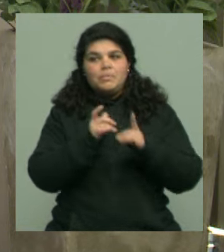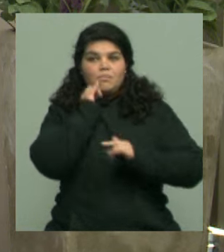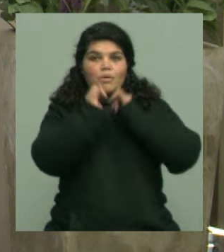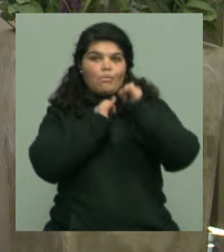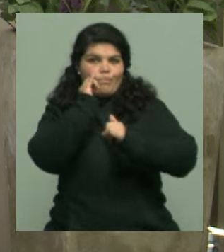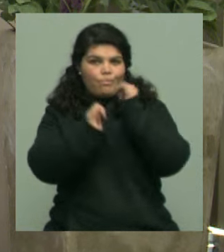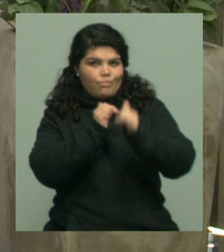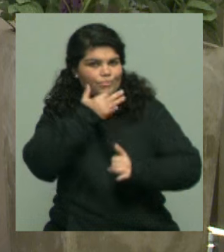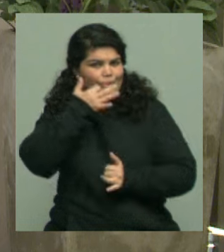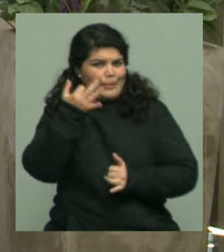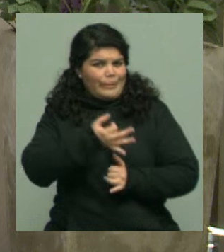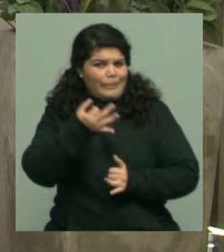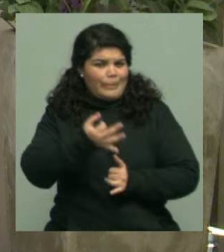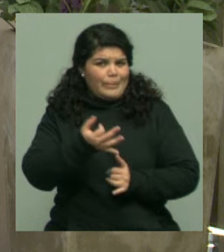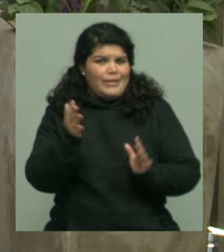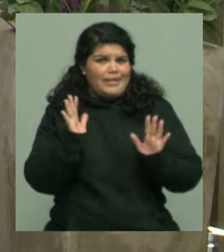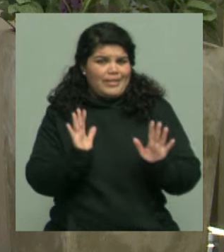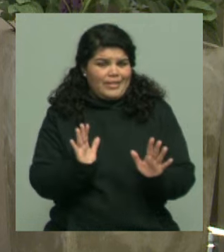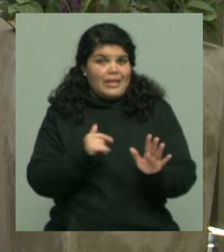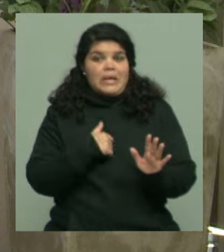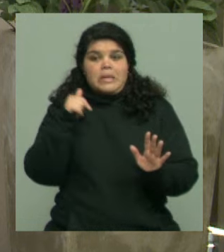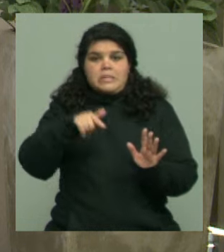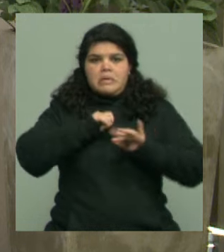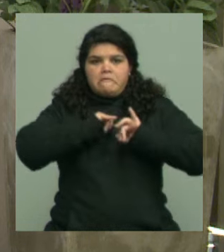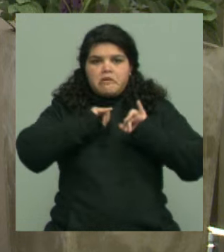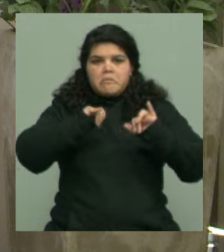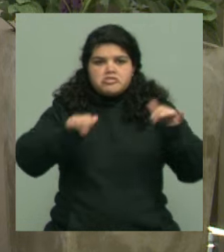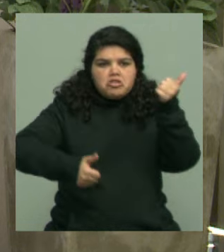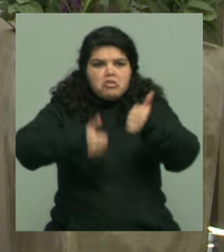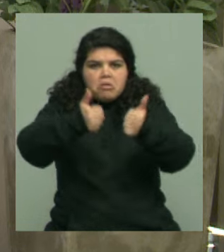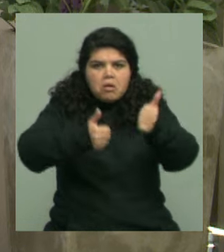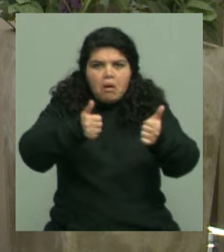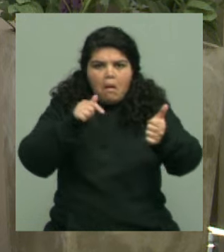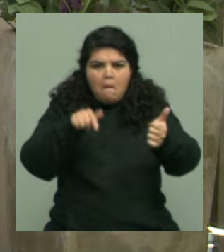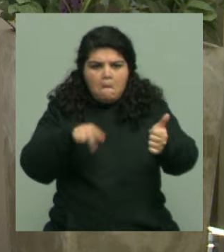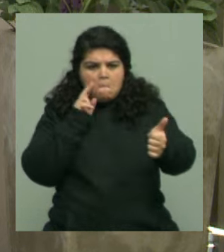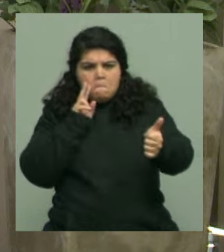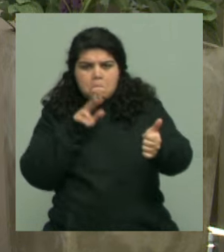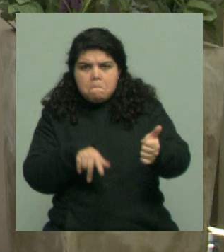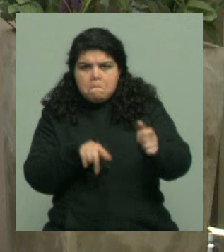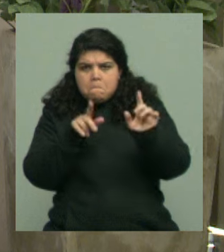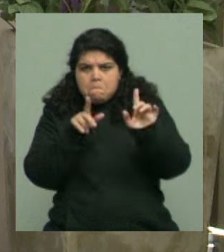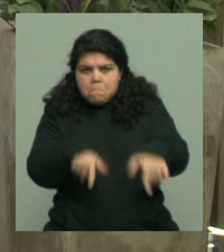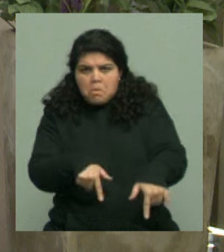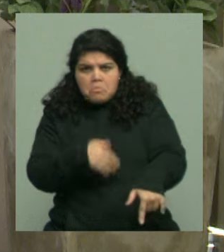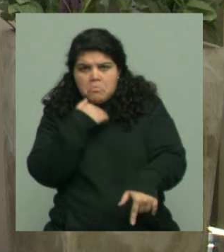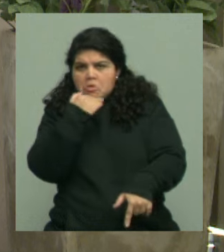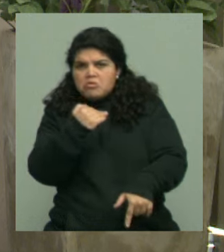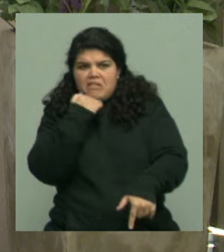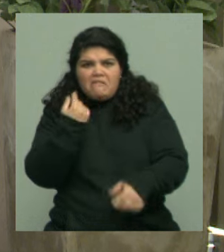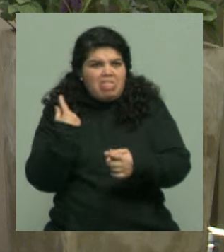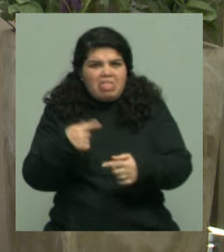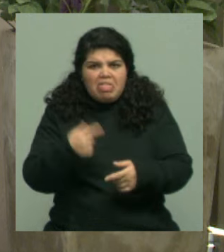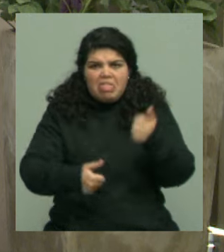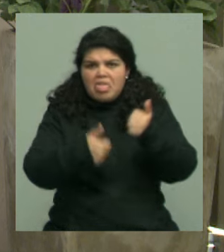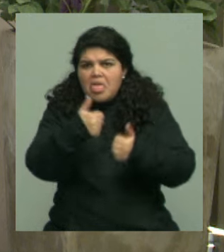sumamente honesta, mira, apareció esta información de este torneo y yo no tenía mucho en mi cabeza de qué se trataba. Así es